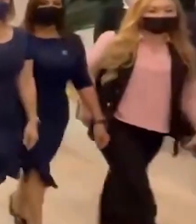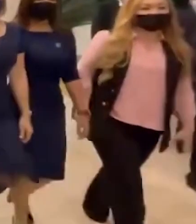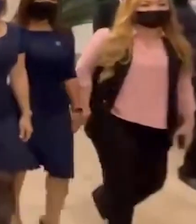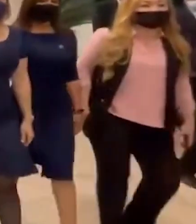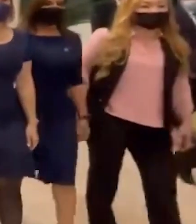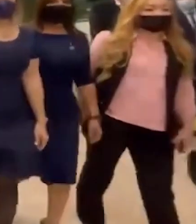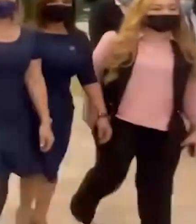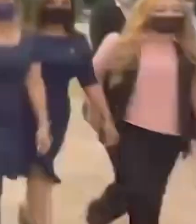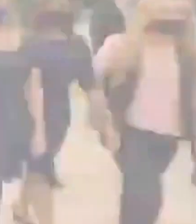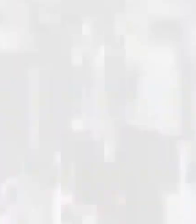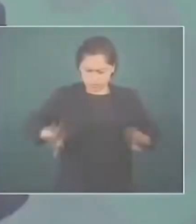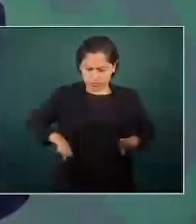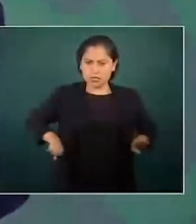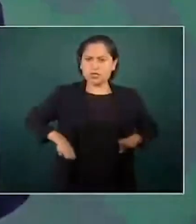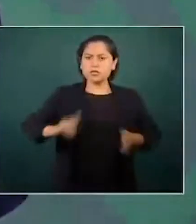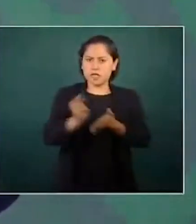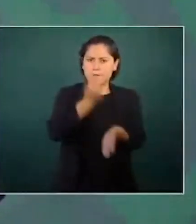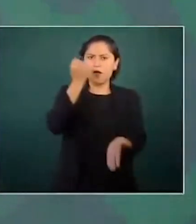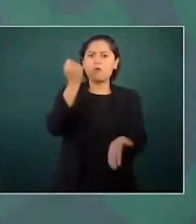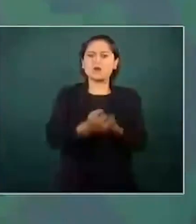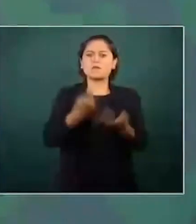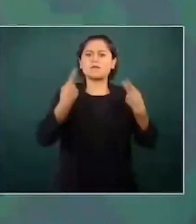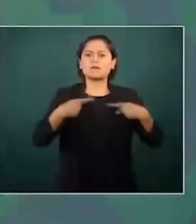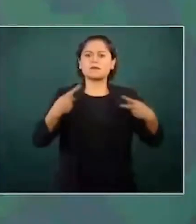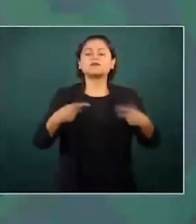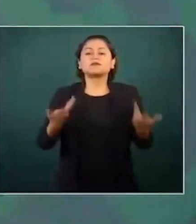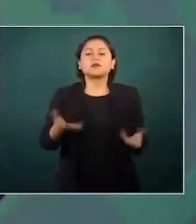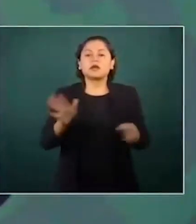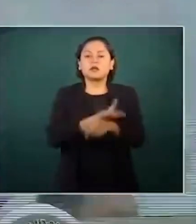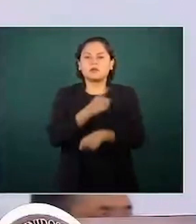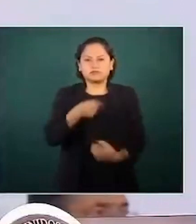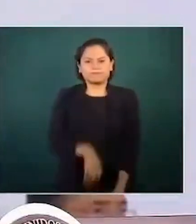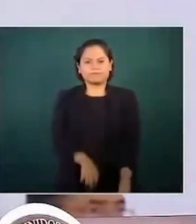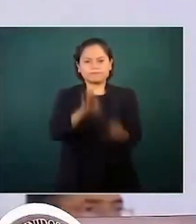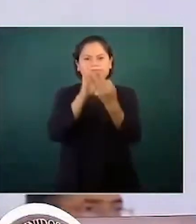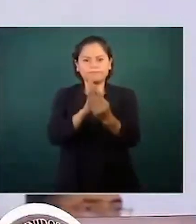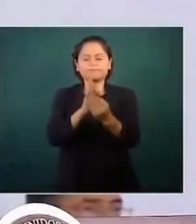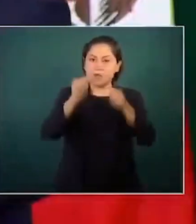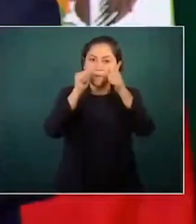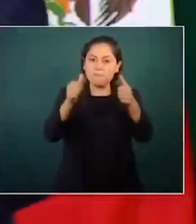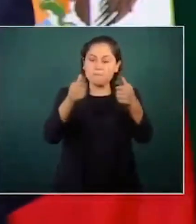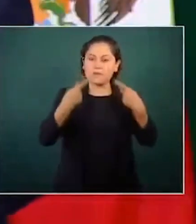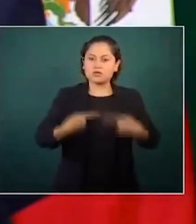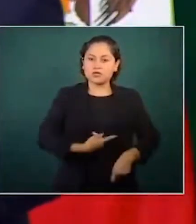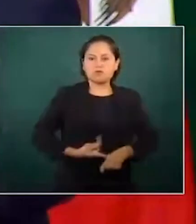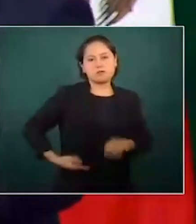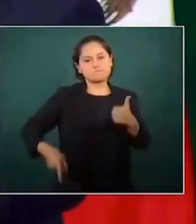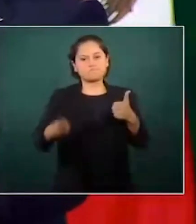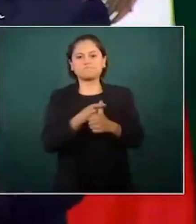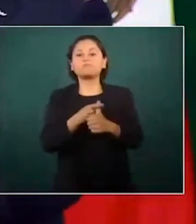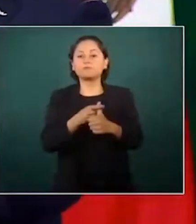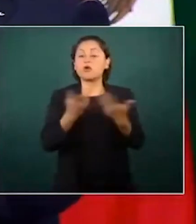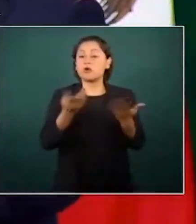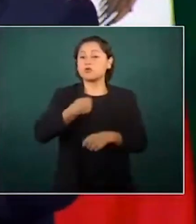de dinero, de bastante compra de conciencias, porque es lo que está diciendo la ciudadanía tamaulipeca, y hay un rechazo, como